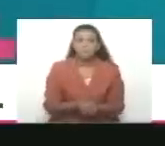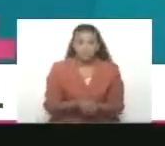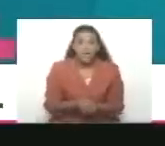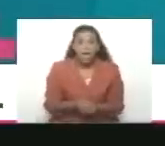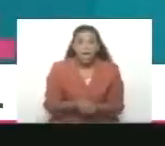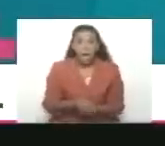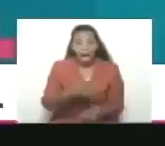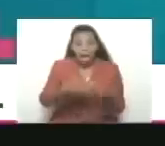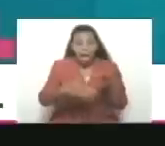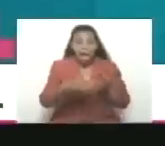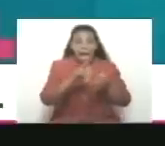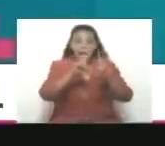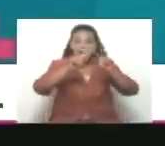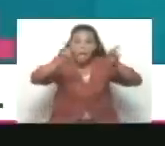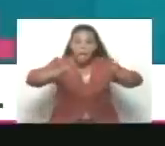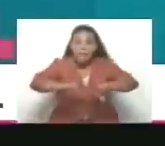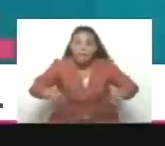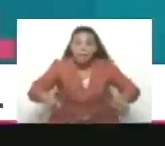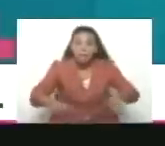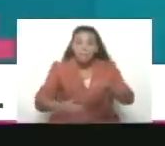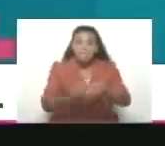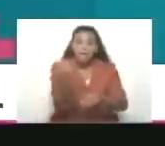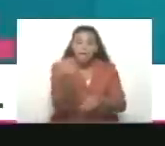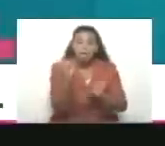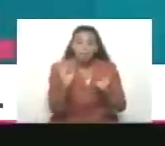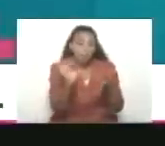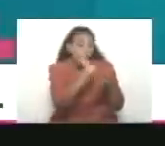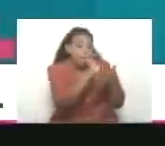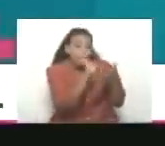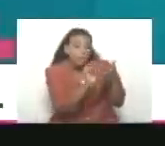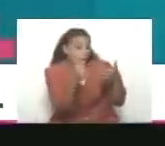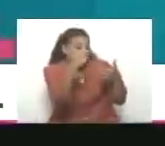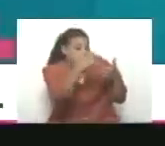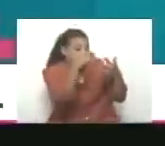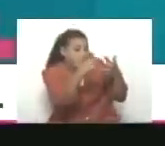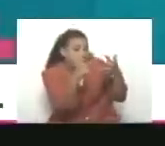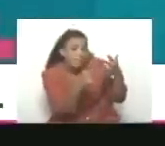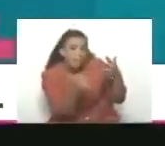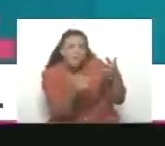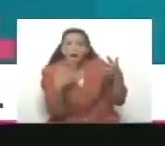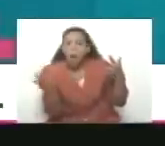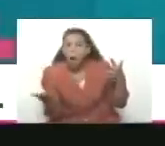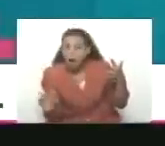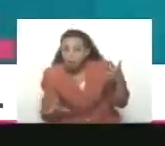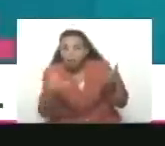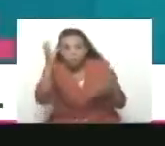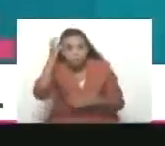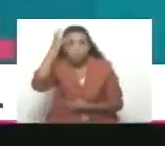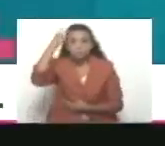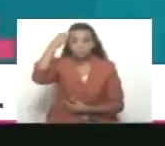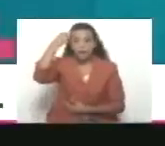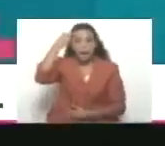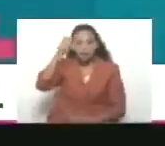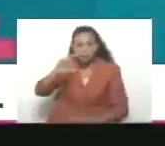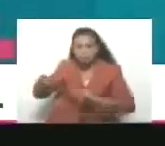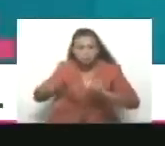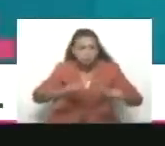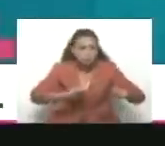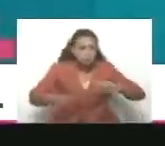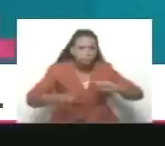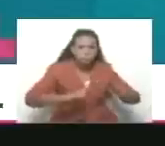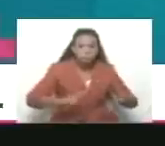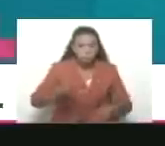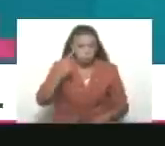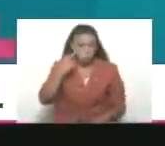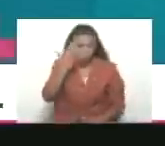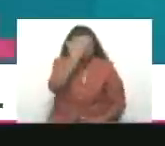una estrategia con un plan muy claro y con capacidad de acción porque tú